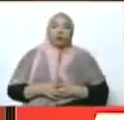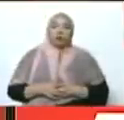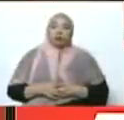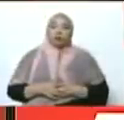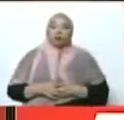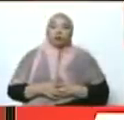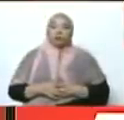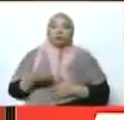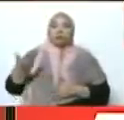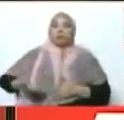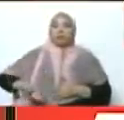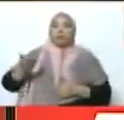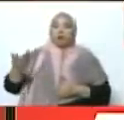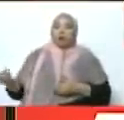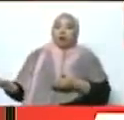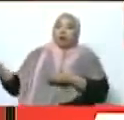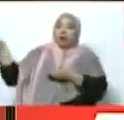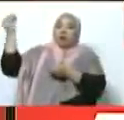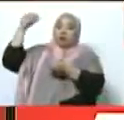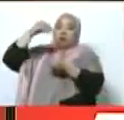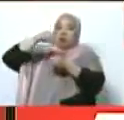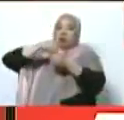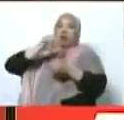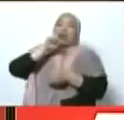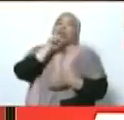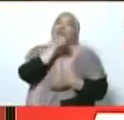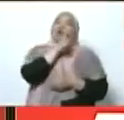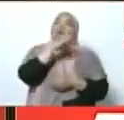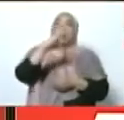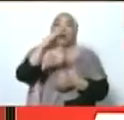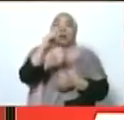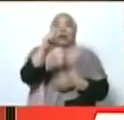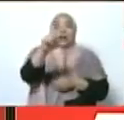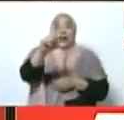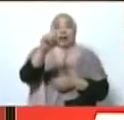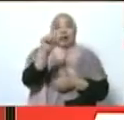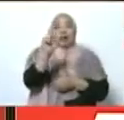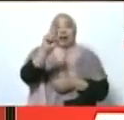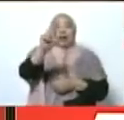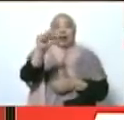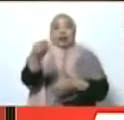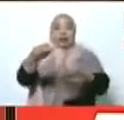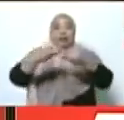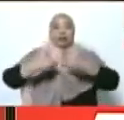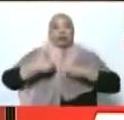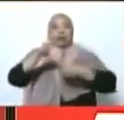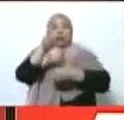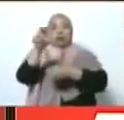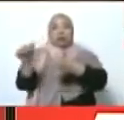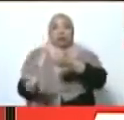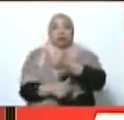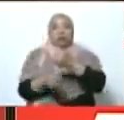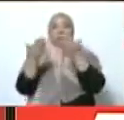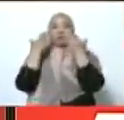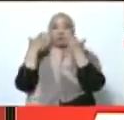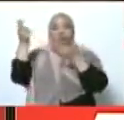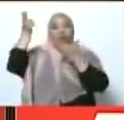la incorporación de la compañera Clara Vidal para que asuma esa responsabilidad como vicepresidenta de Asuntos Indígenas